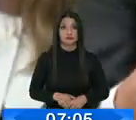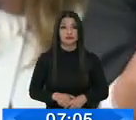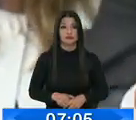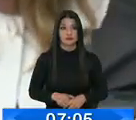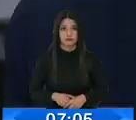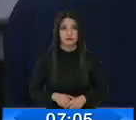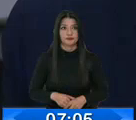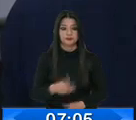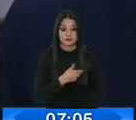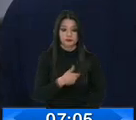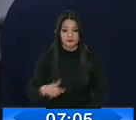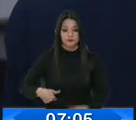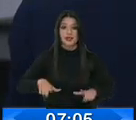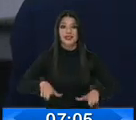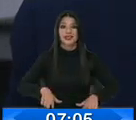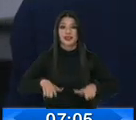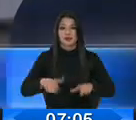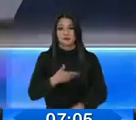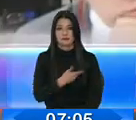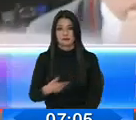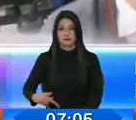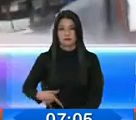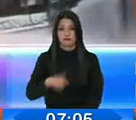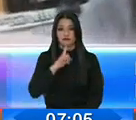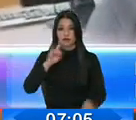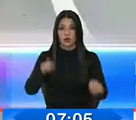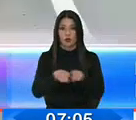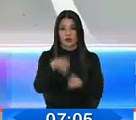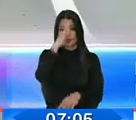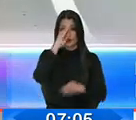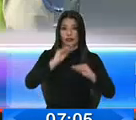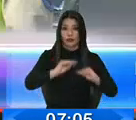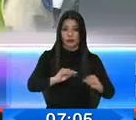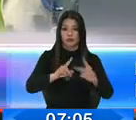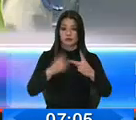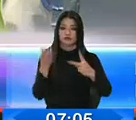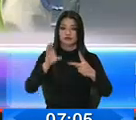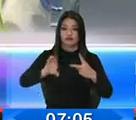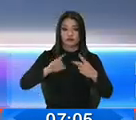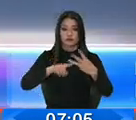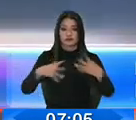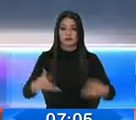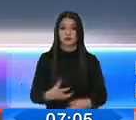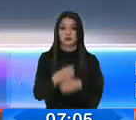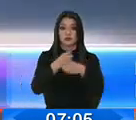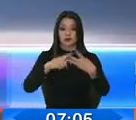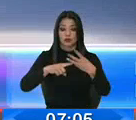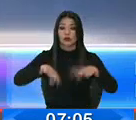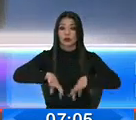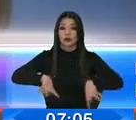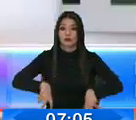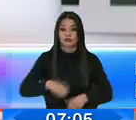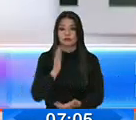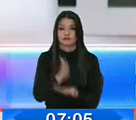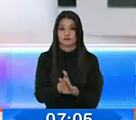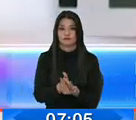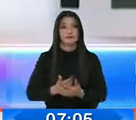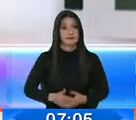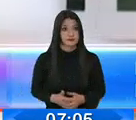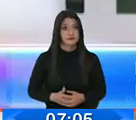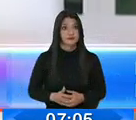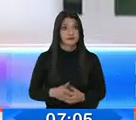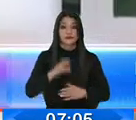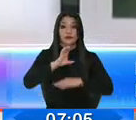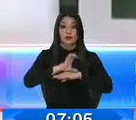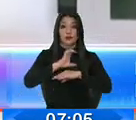Lenín Moreno y Donald Trump firmaron acuerdos por educación, inversión, seguridad y lucha contra la corrupción. La visita de